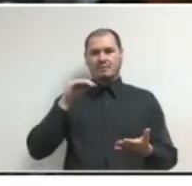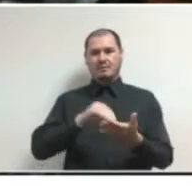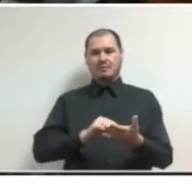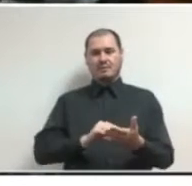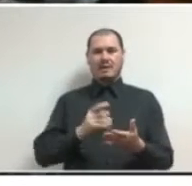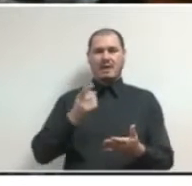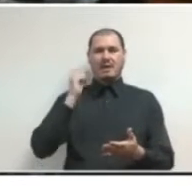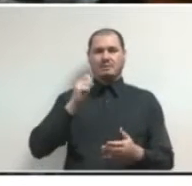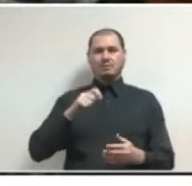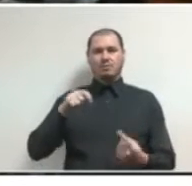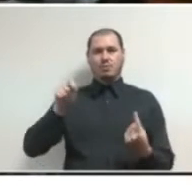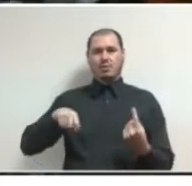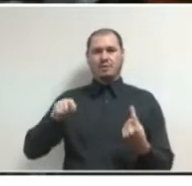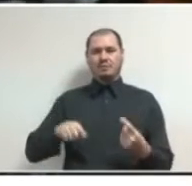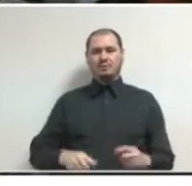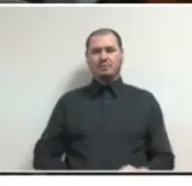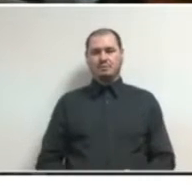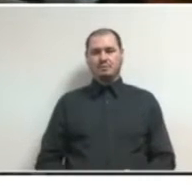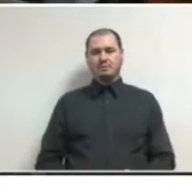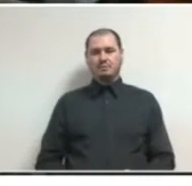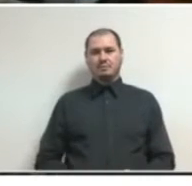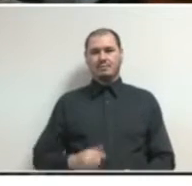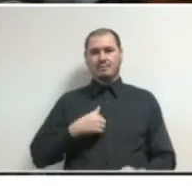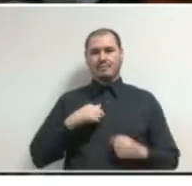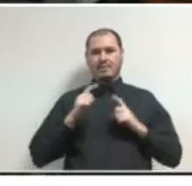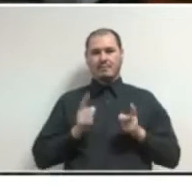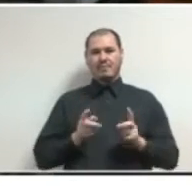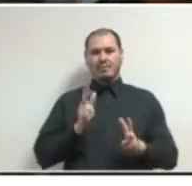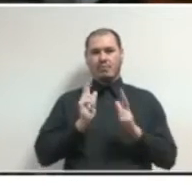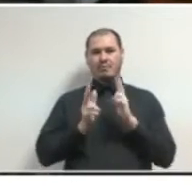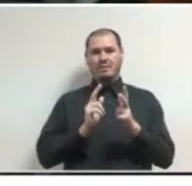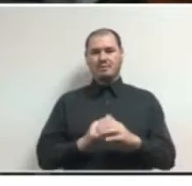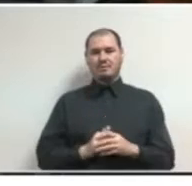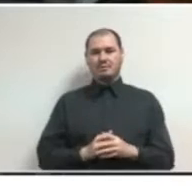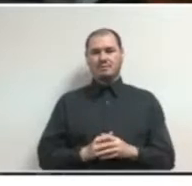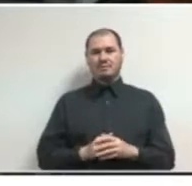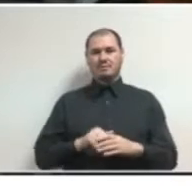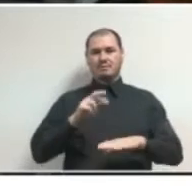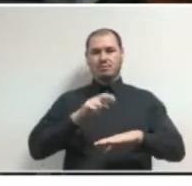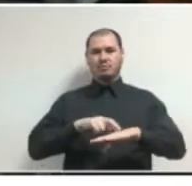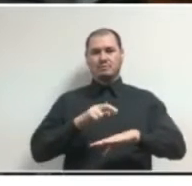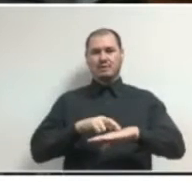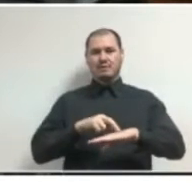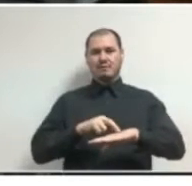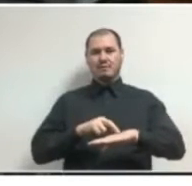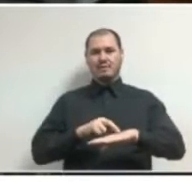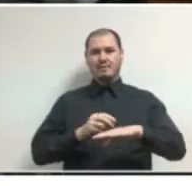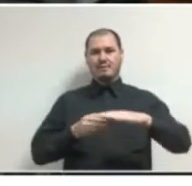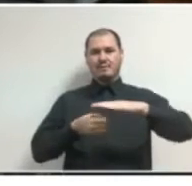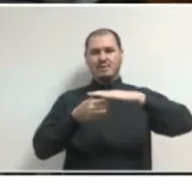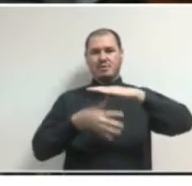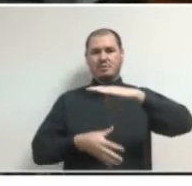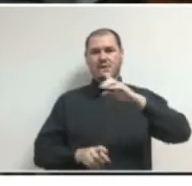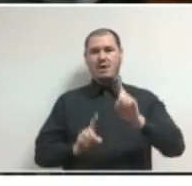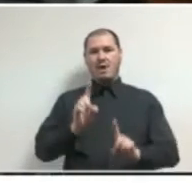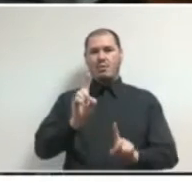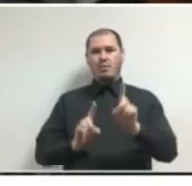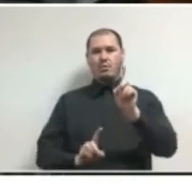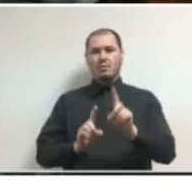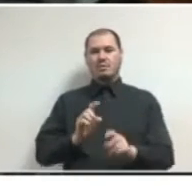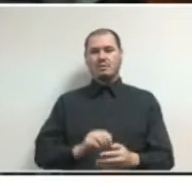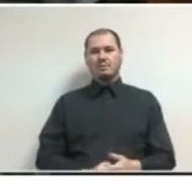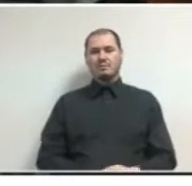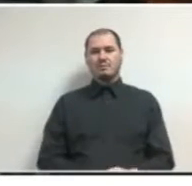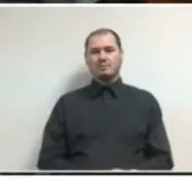mapa y Catuí, te la Najaniri, ja, Upe va Arikatu, añe esta pe, ministro responsable,